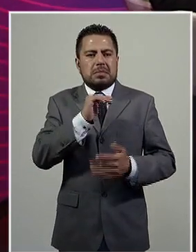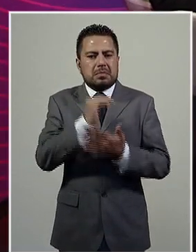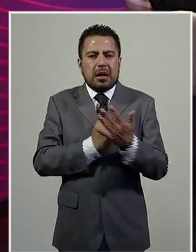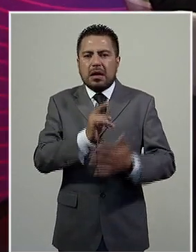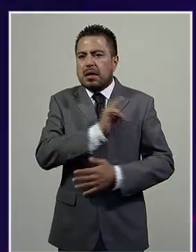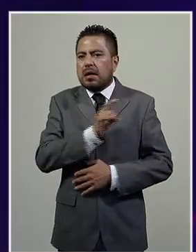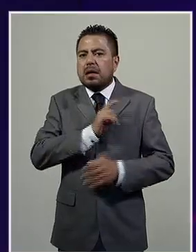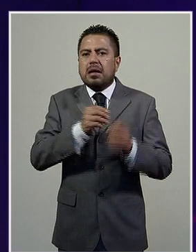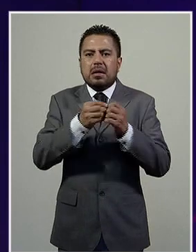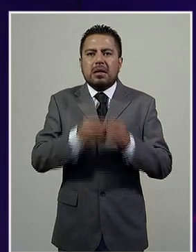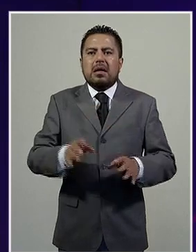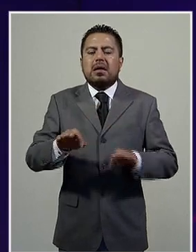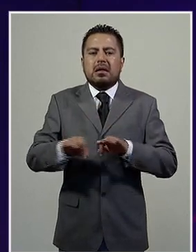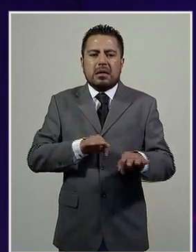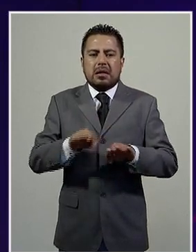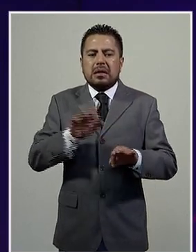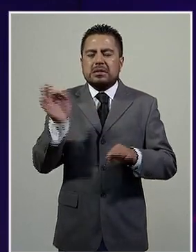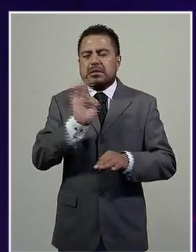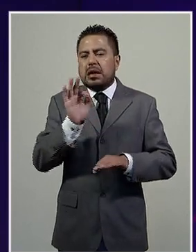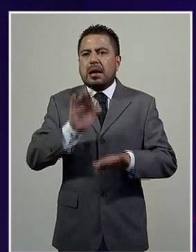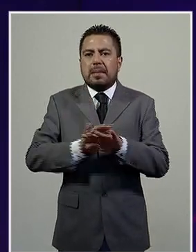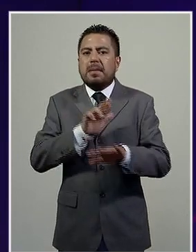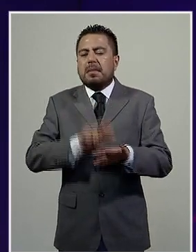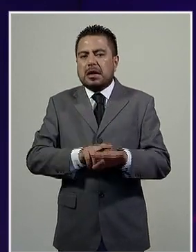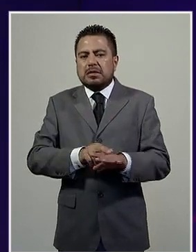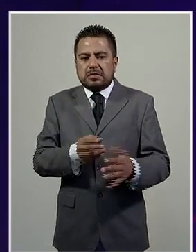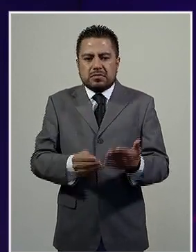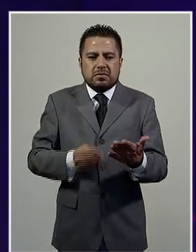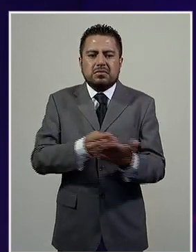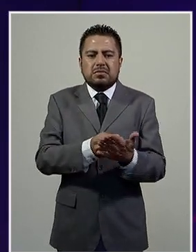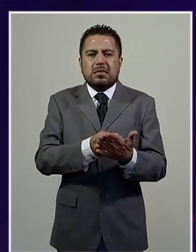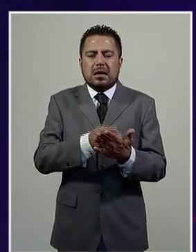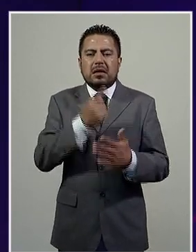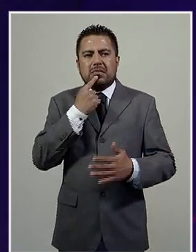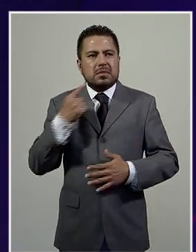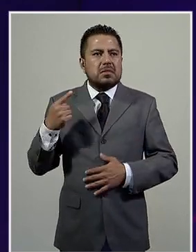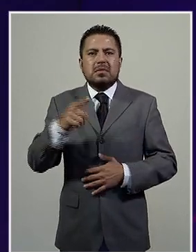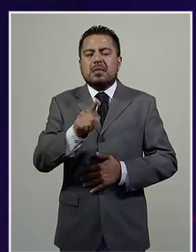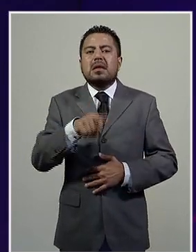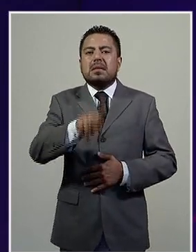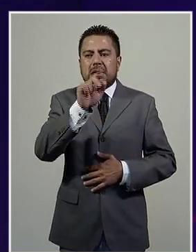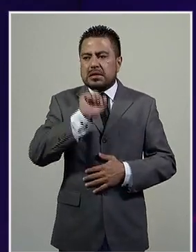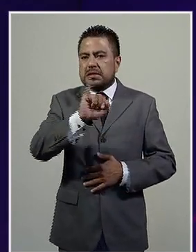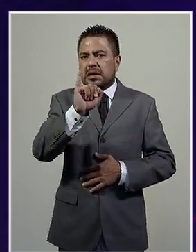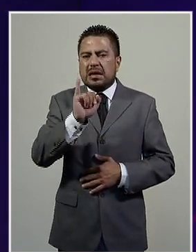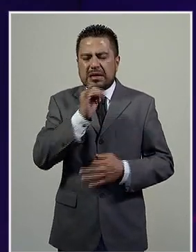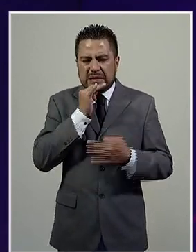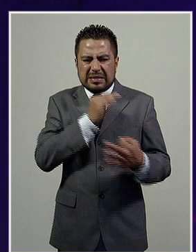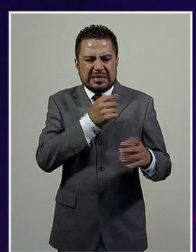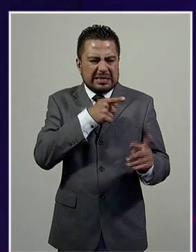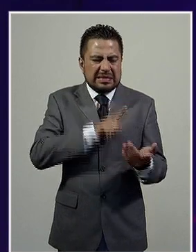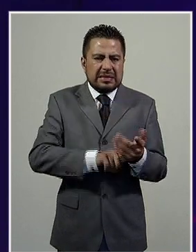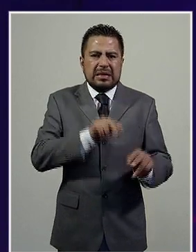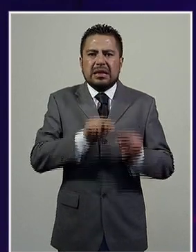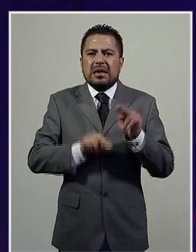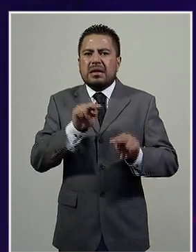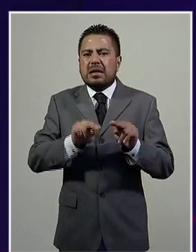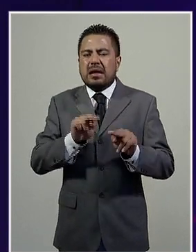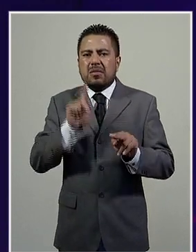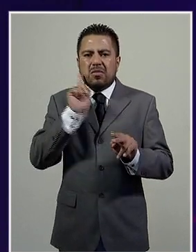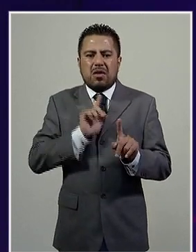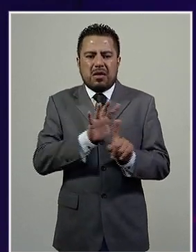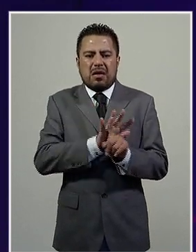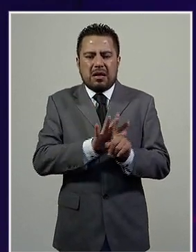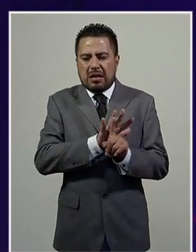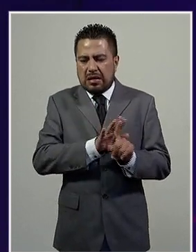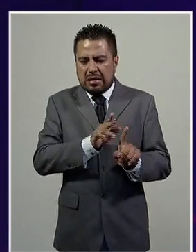perder el trabajo y por lo tanto quizá más disposición a denunciar. Pero lo que sí llama la atención es que el nivel de acoso hacia las mujeres